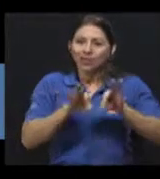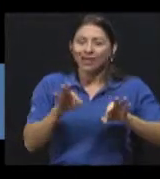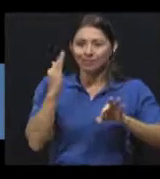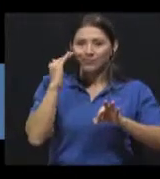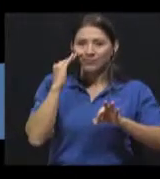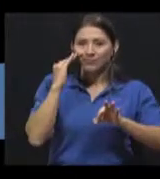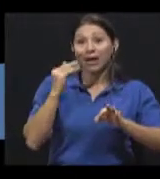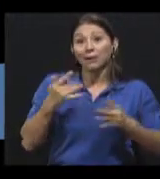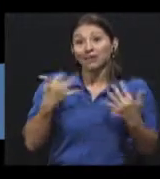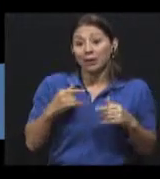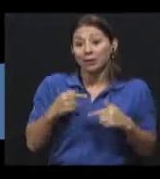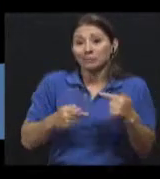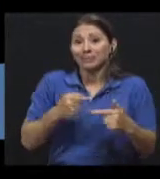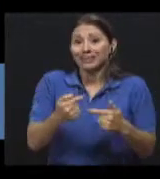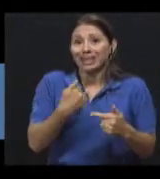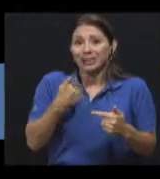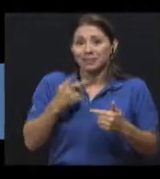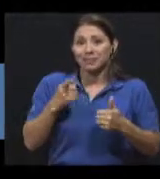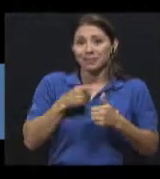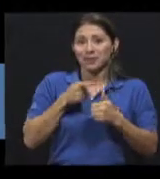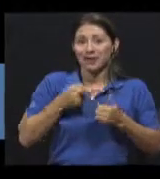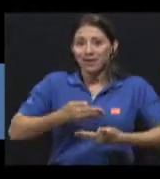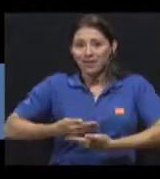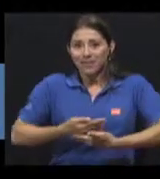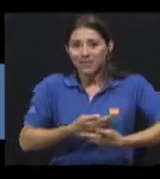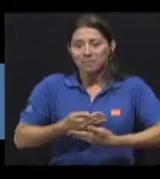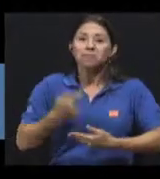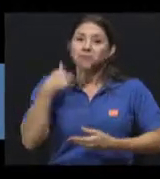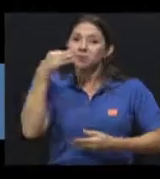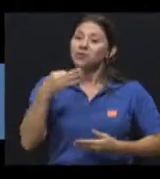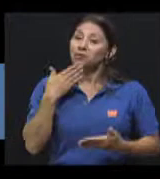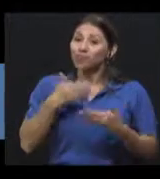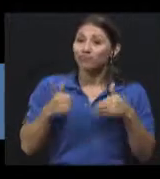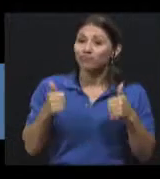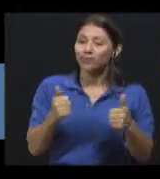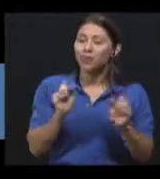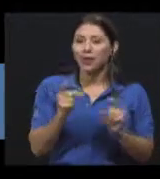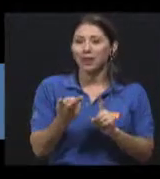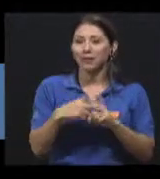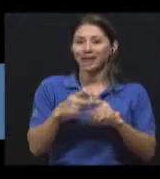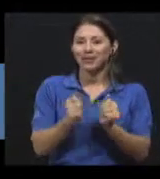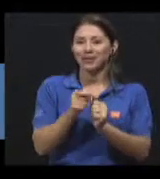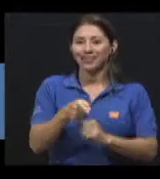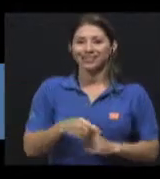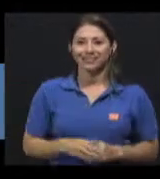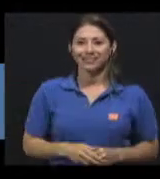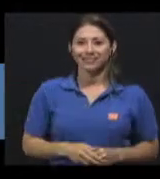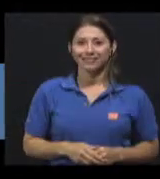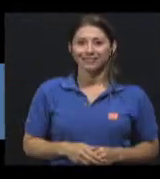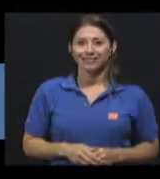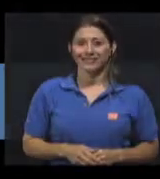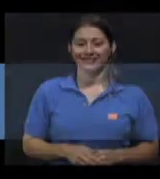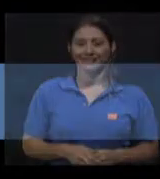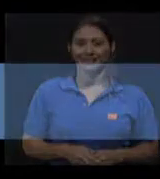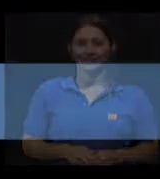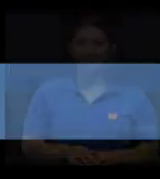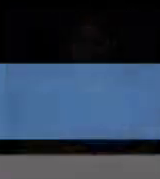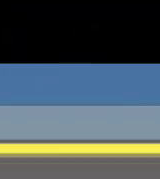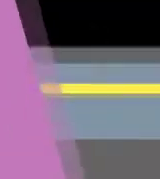tema. Y ya que voy a tener a mi primera bebé, me parece bueno y poderlo aplicar en ella.